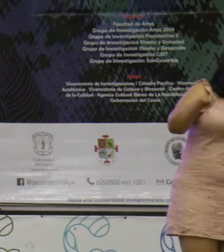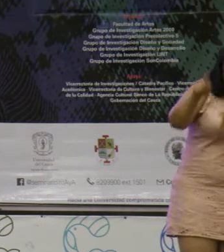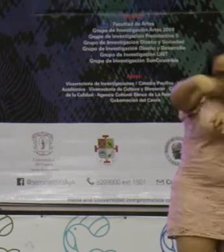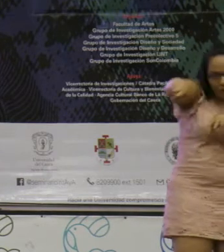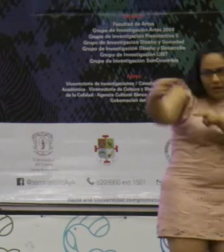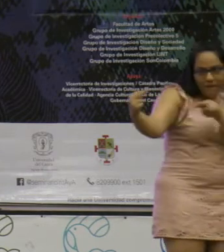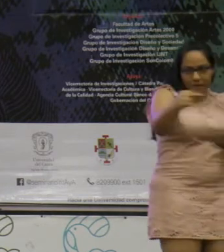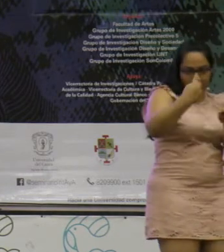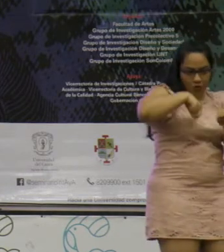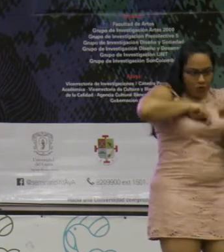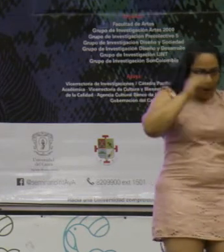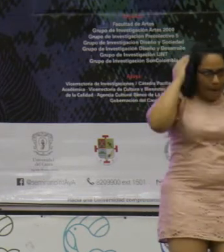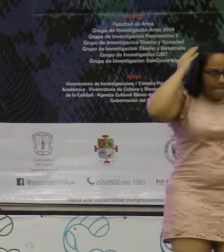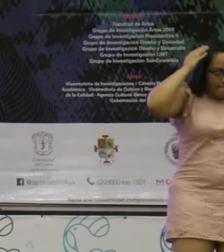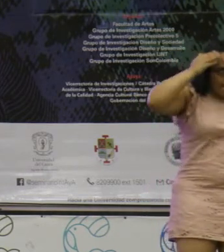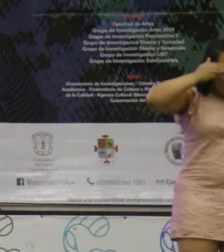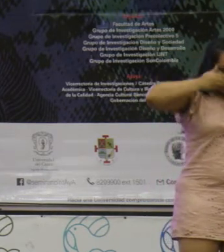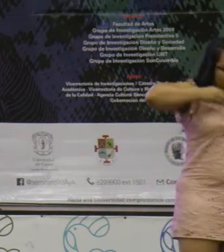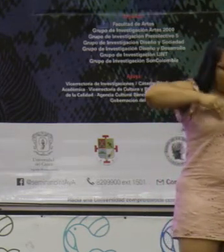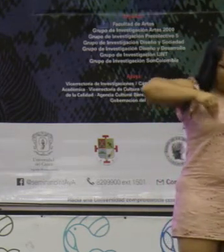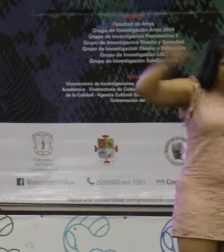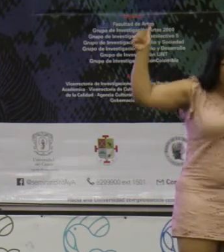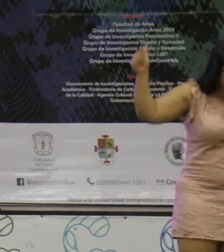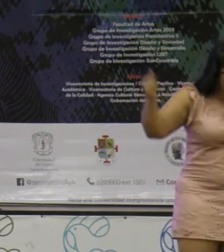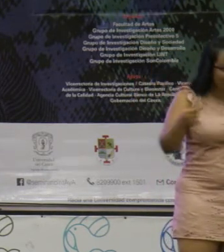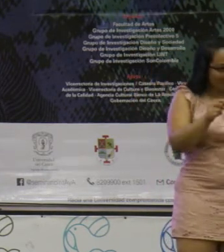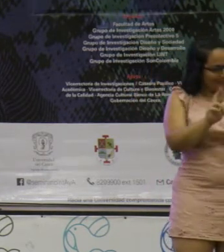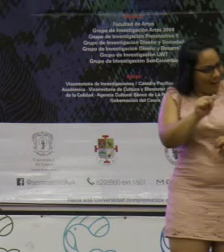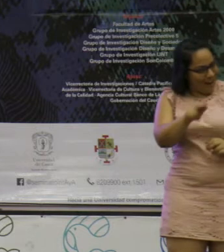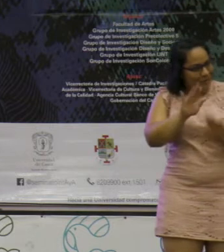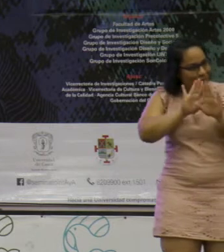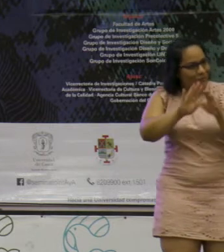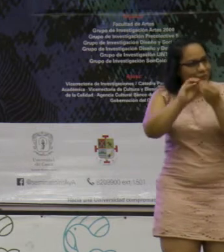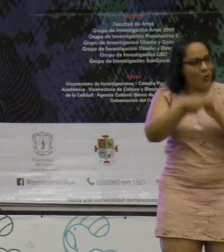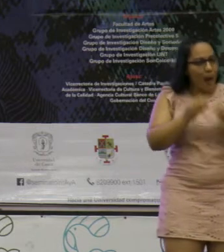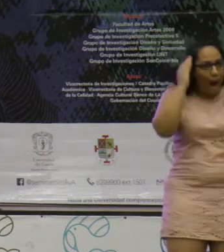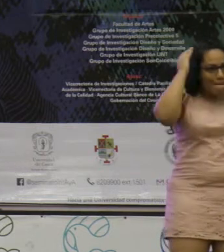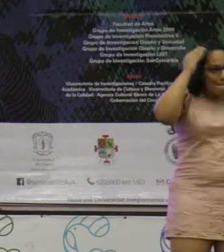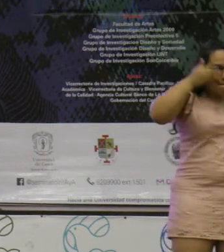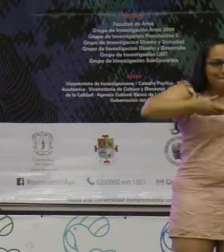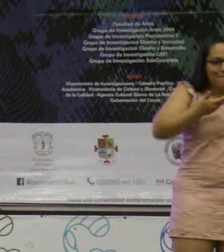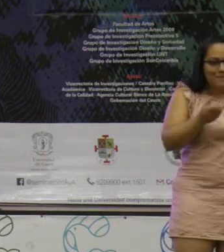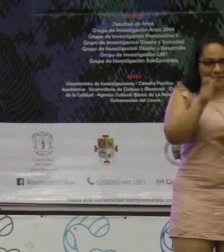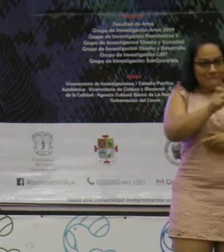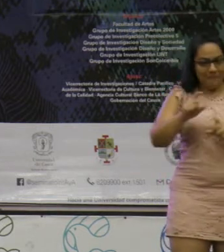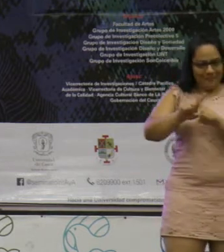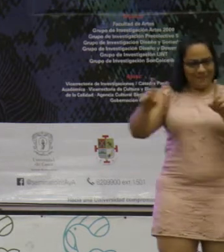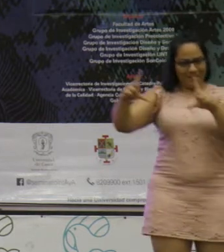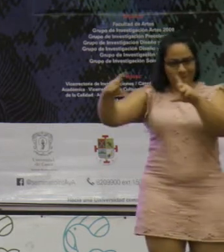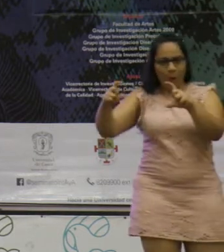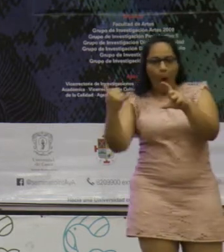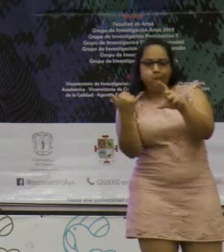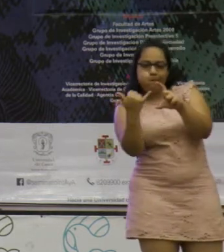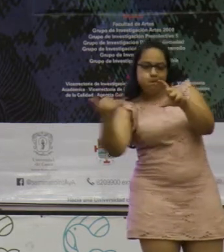vean y desaparecemos. Un rango justificacísimo muy interesante que tiene la ilustración es el anonimato, que en la contemporaneidad, por